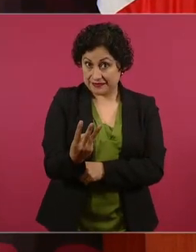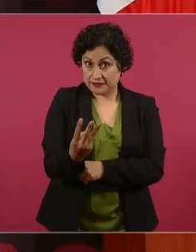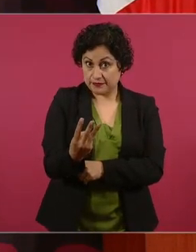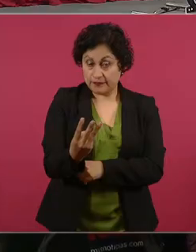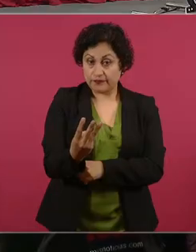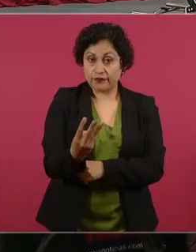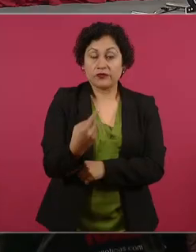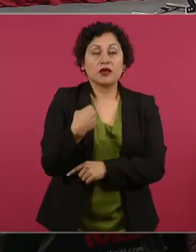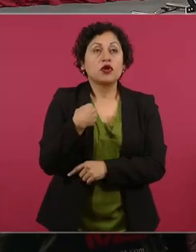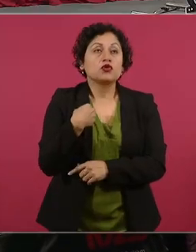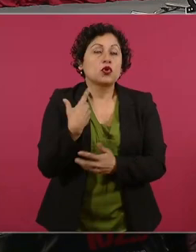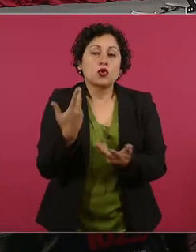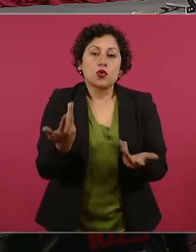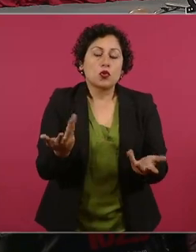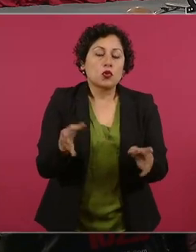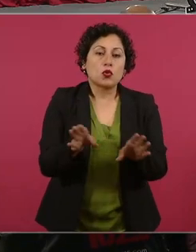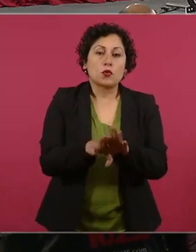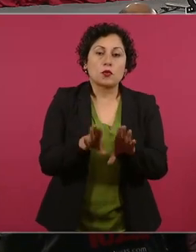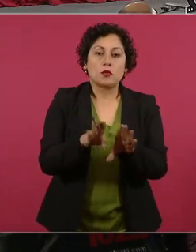No estoy